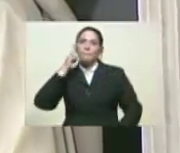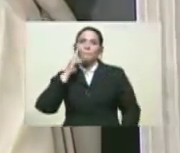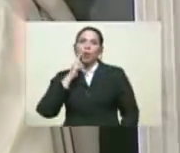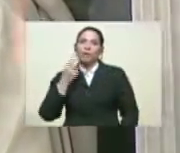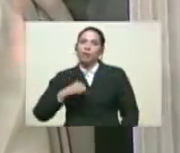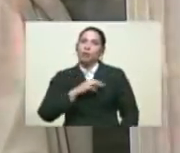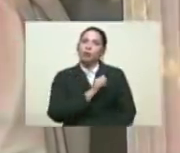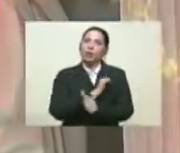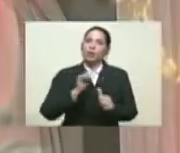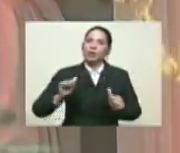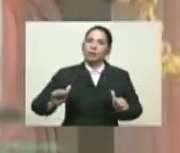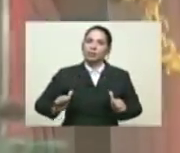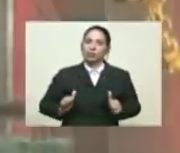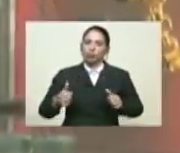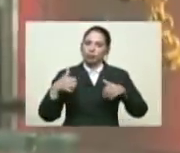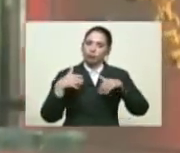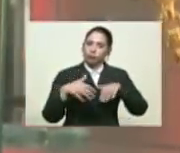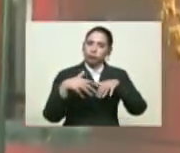ejército